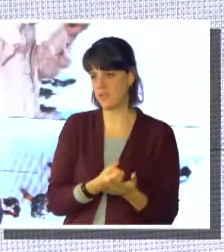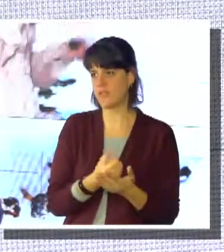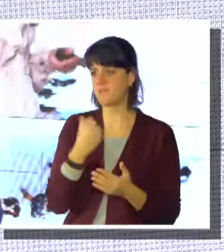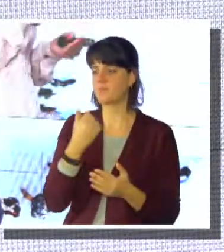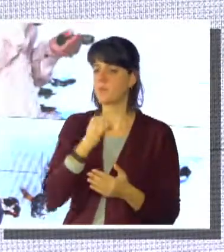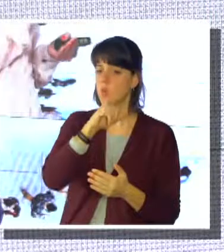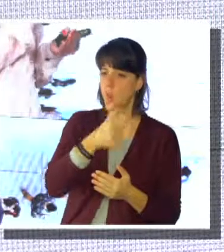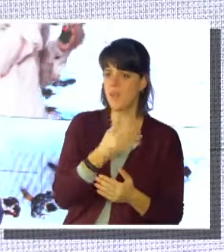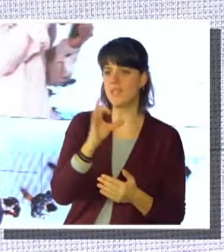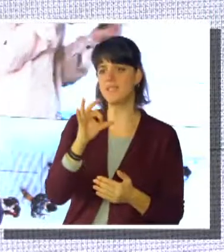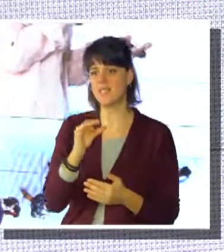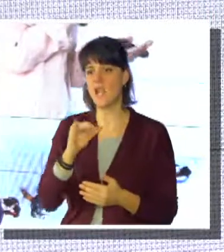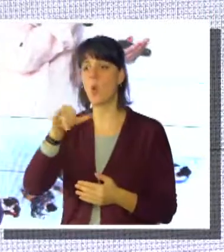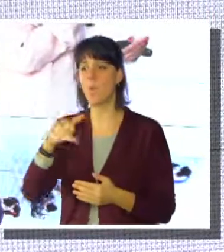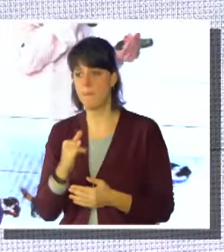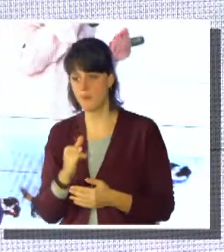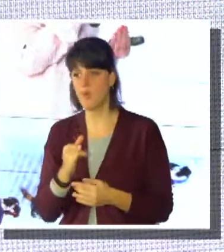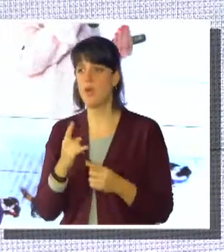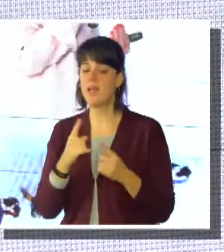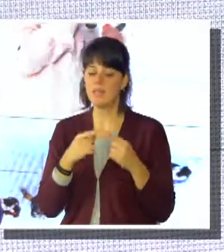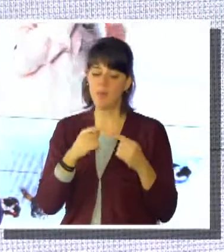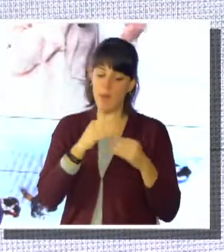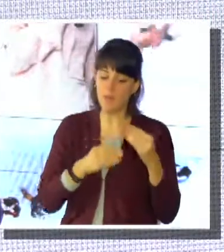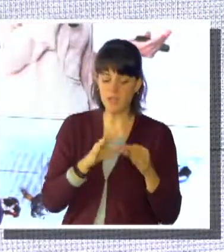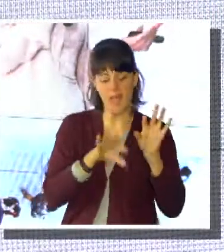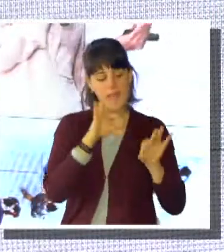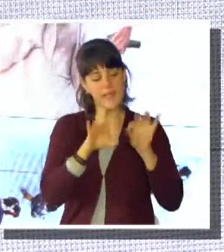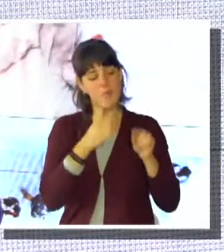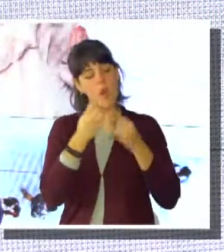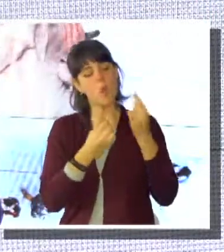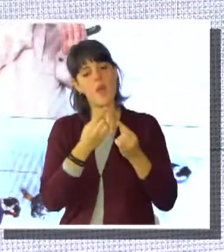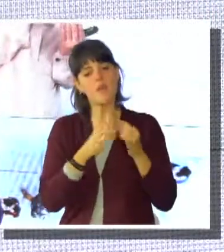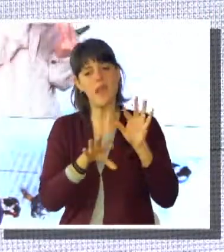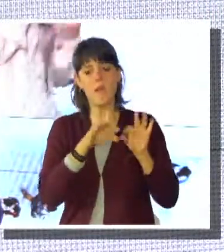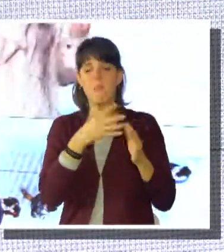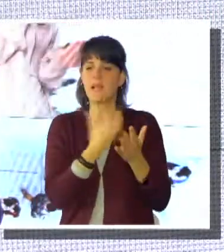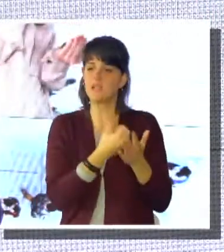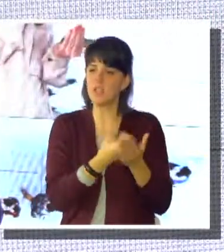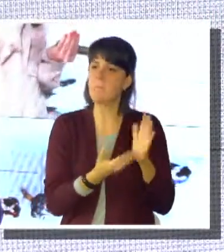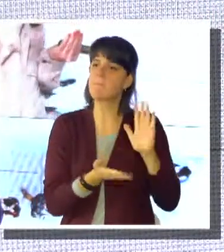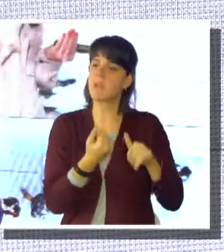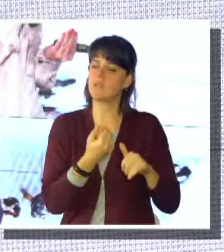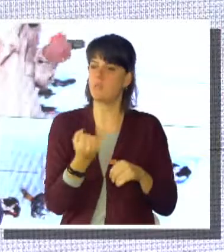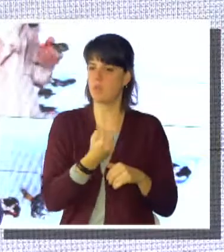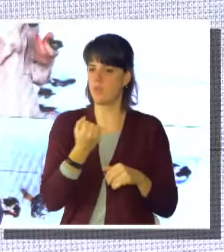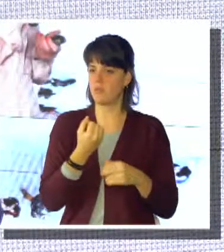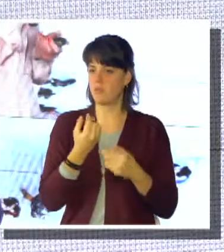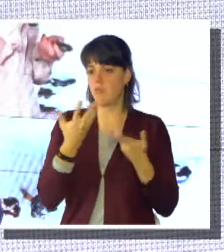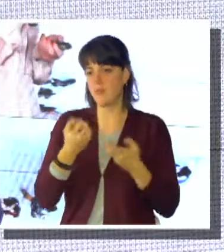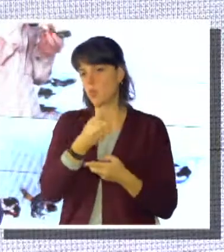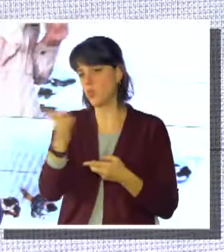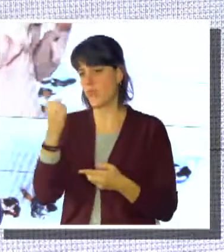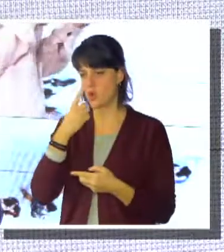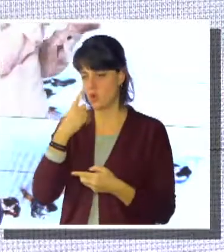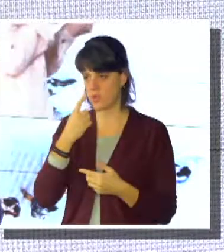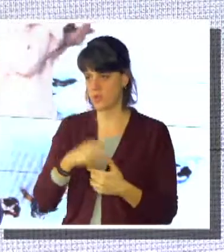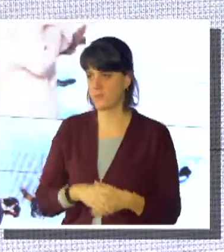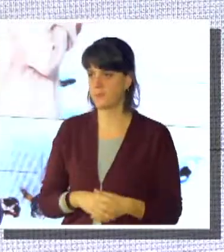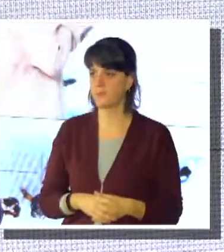por un lado, y porque es la participación de Leticia, cómo nosotros, que a su vez también, nosotros generamos datos,